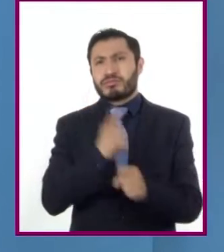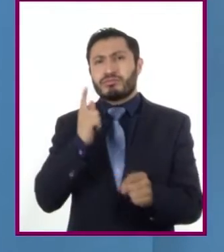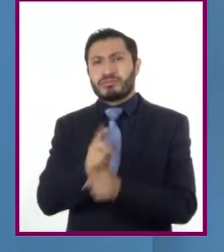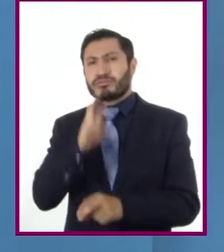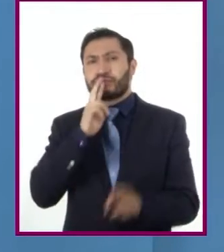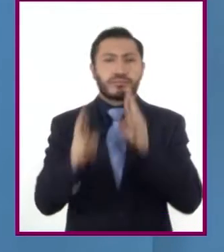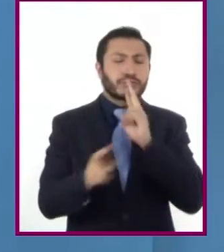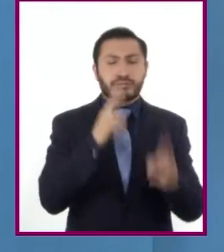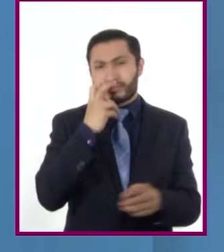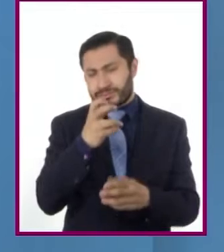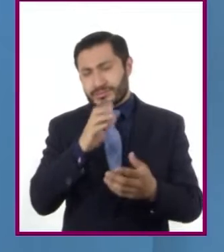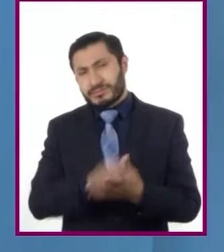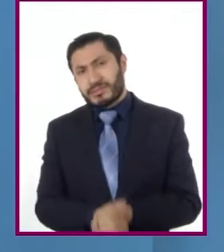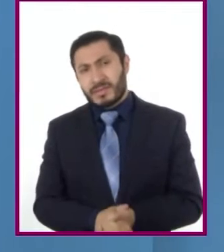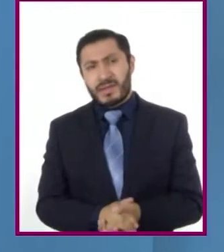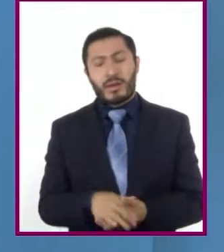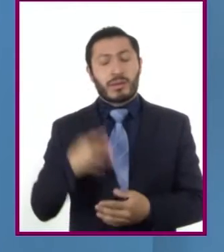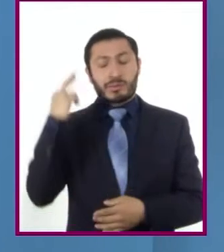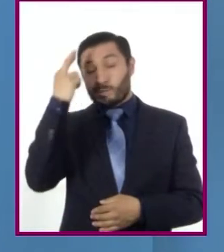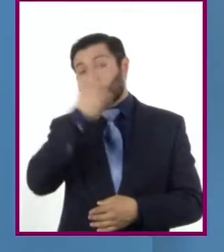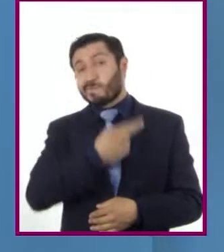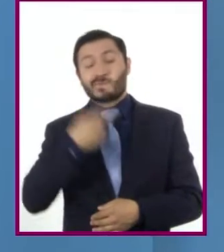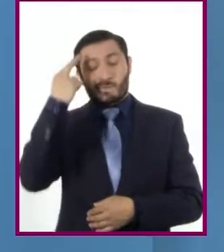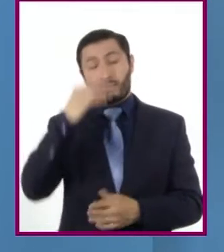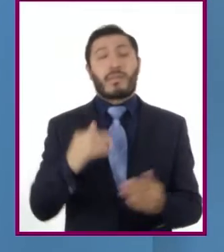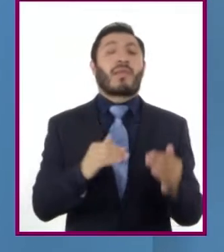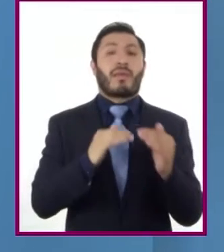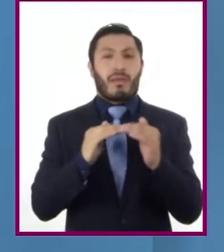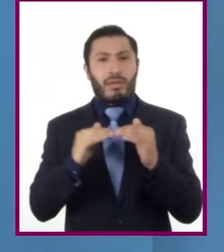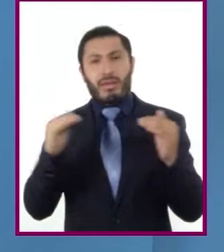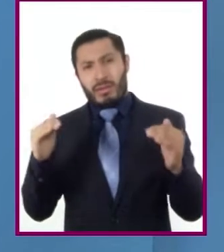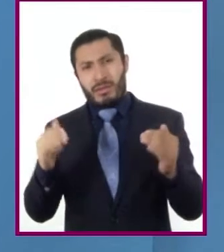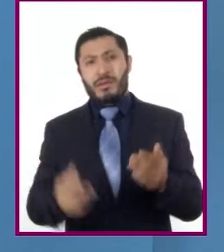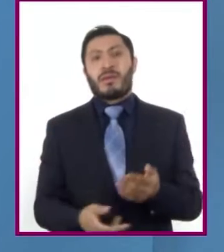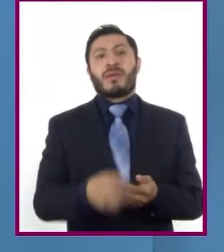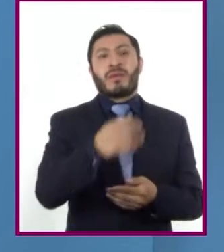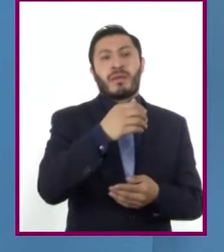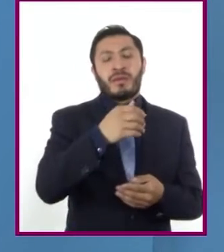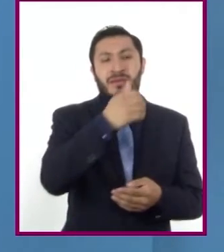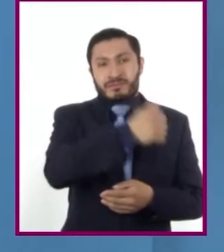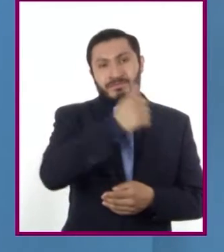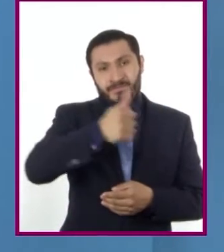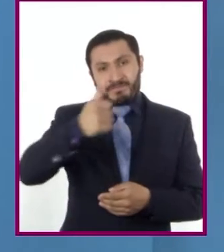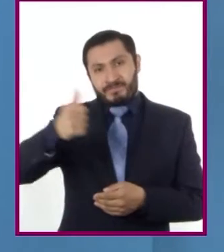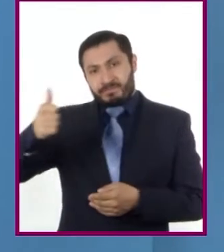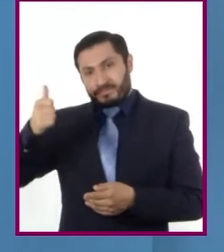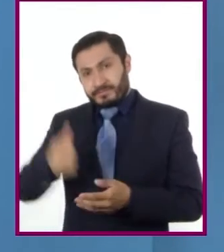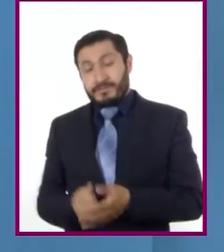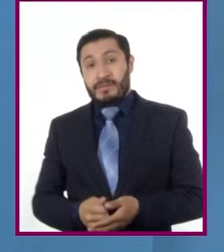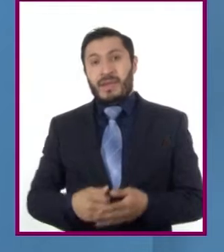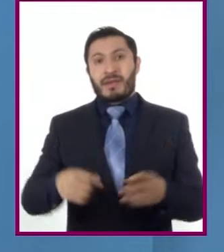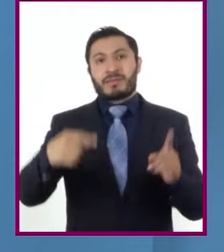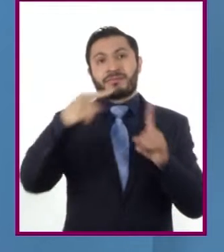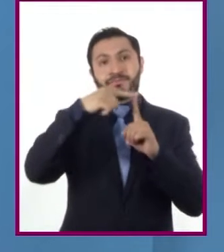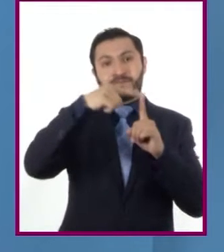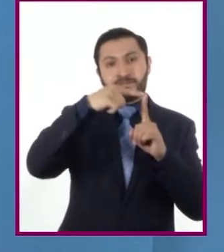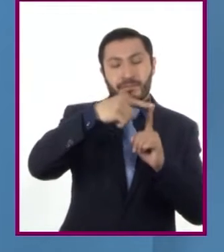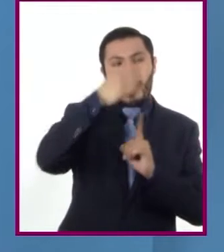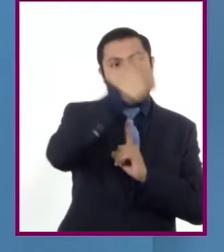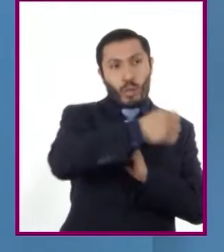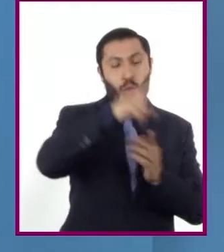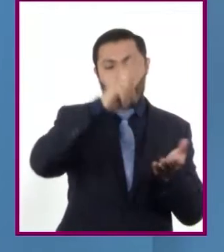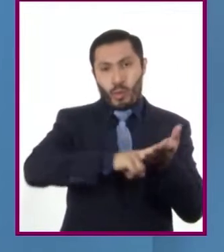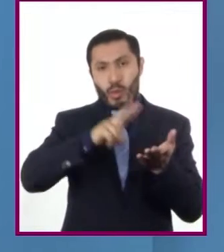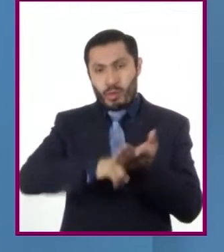la proporcionalidad directa es verificando la igualdad entre cada una de las razones, dividiendo cada uno de los